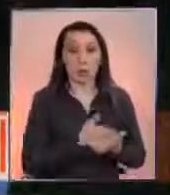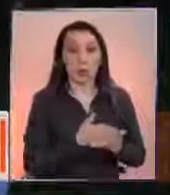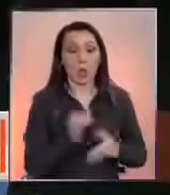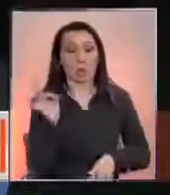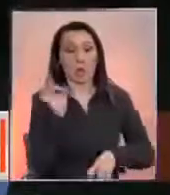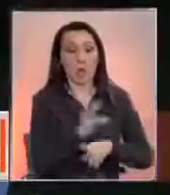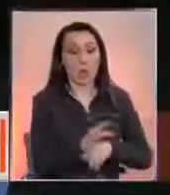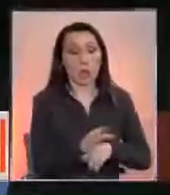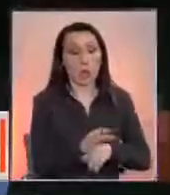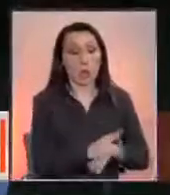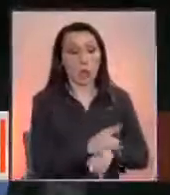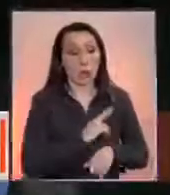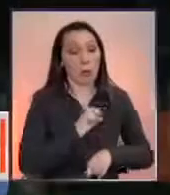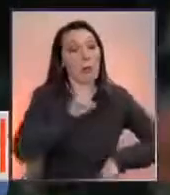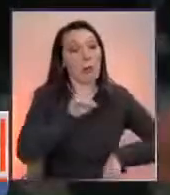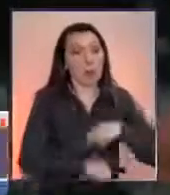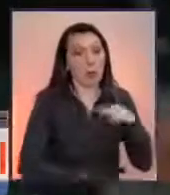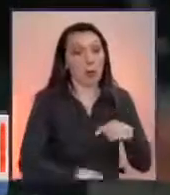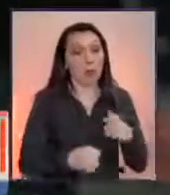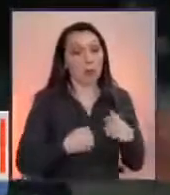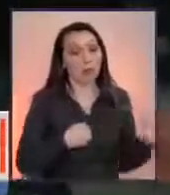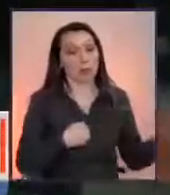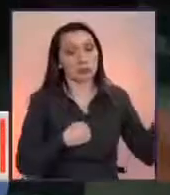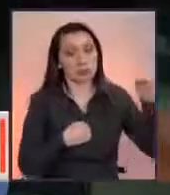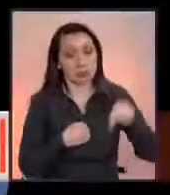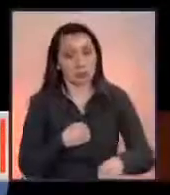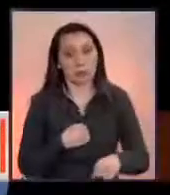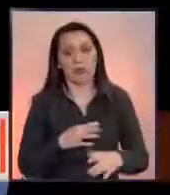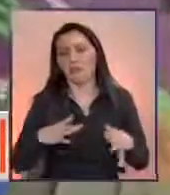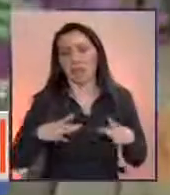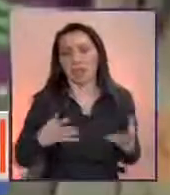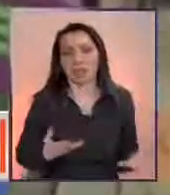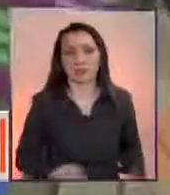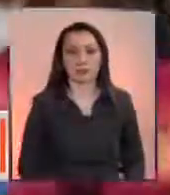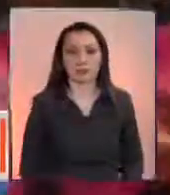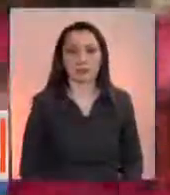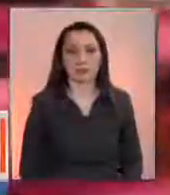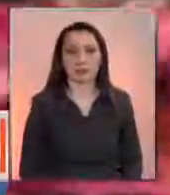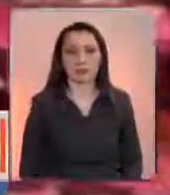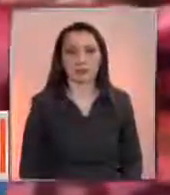varias, pero la verdad es que llegué aquí y feliz.